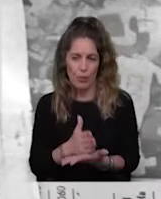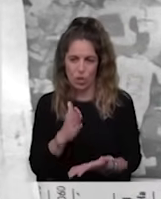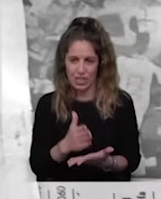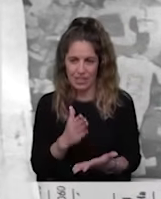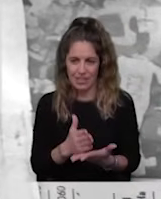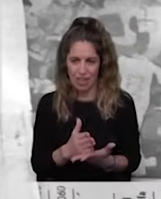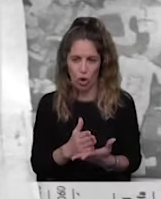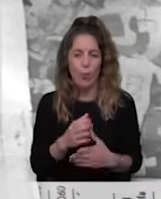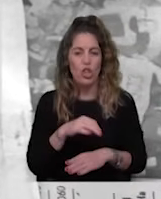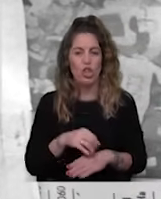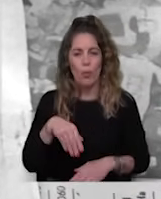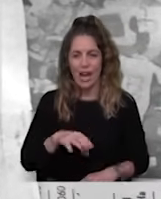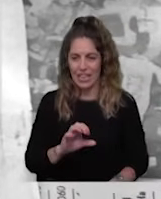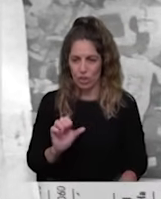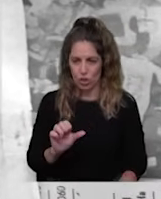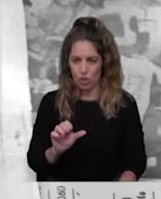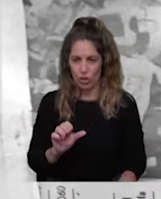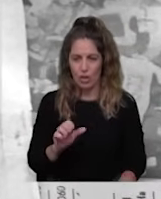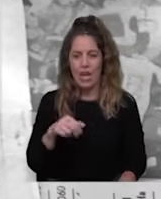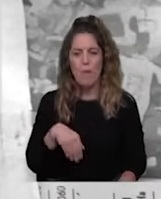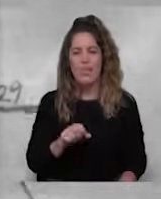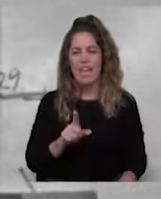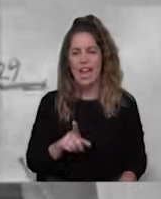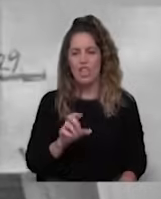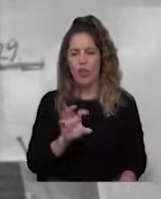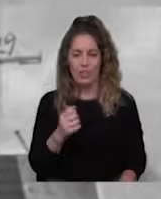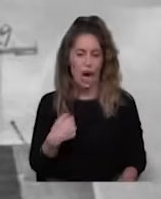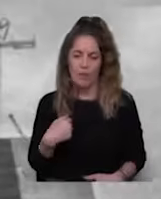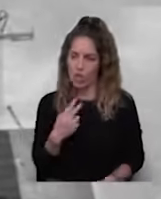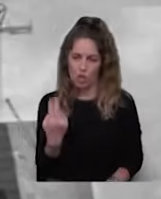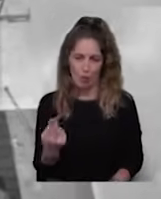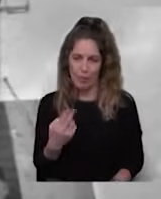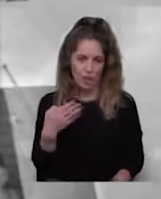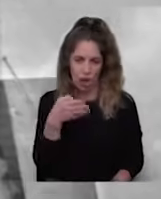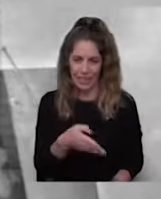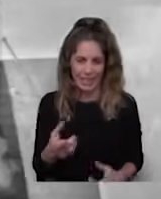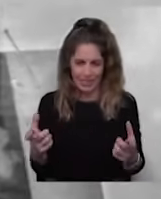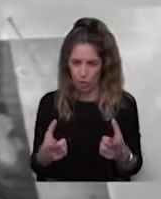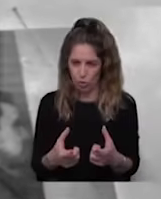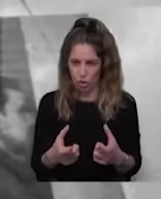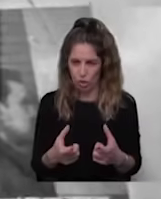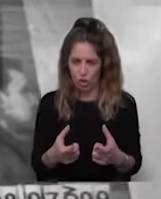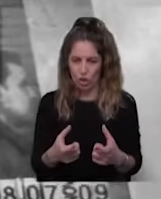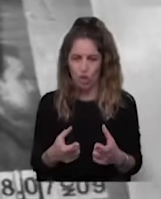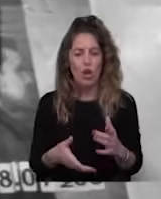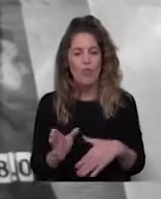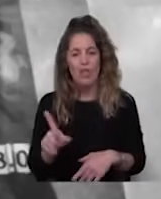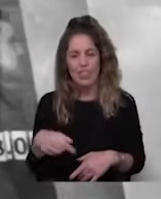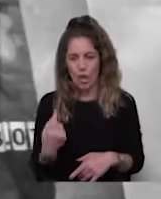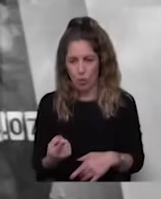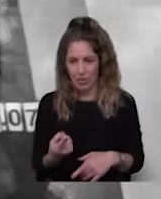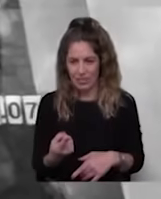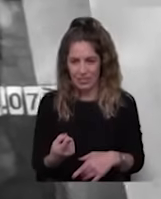caso del Dr maeso y Miguel Sofía a mí no se me permitió asistir a esa reunión Yéndome luego de he